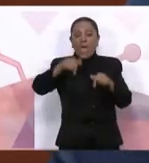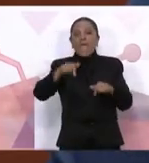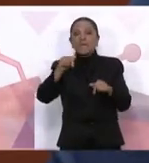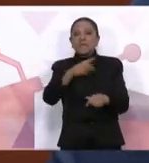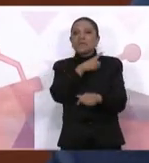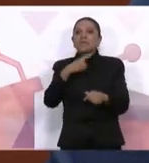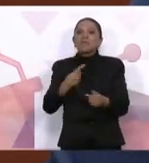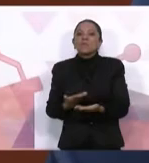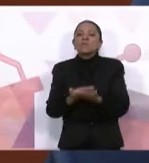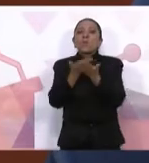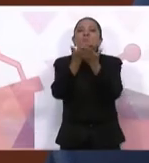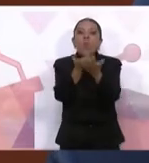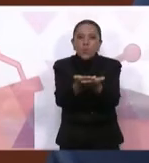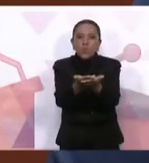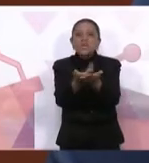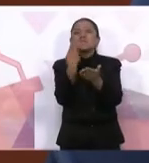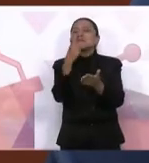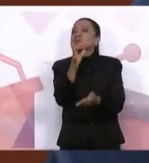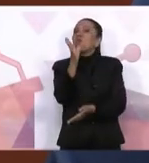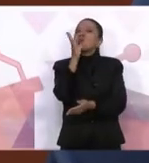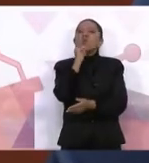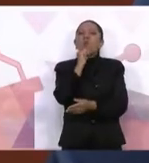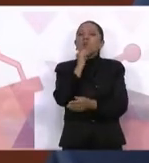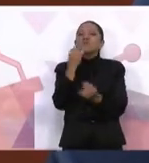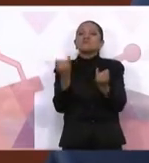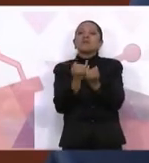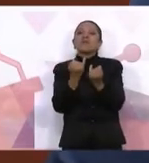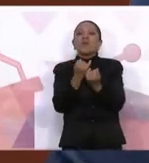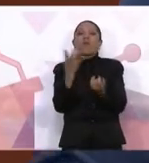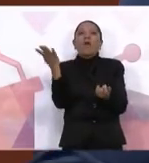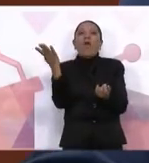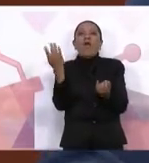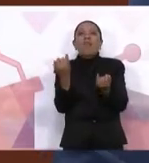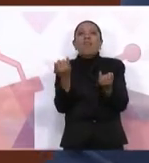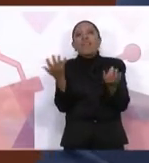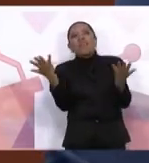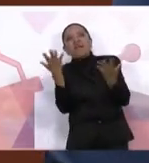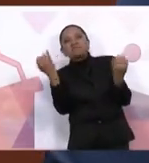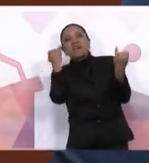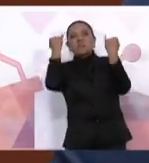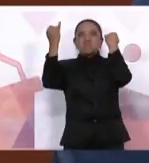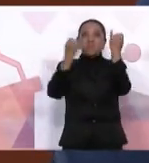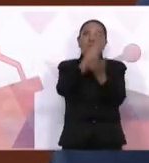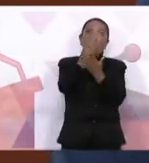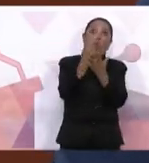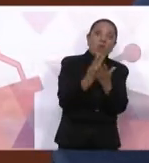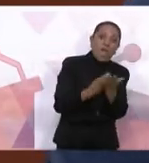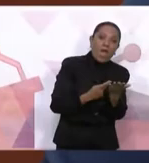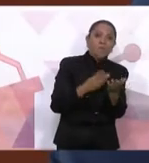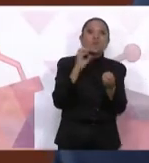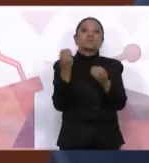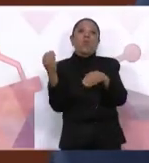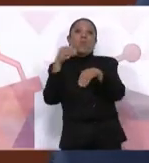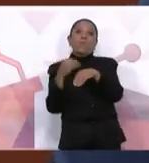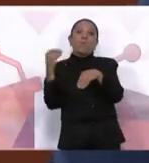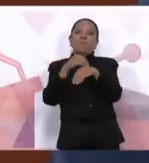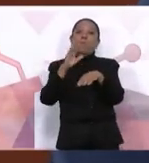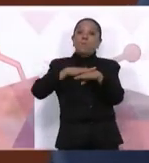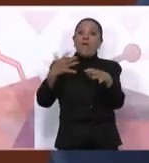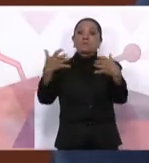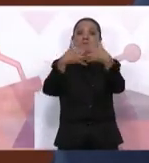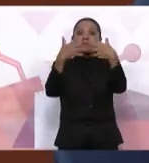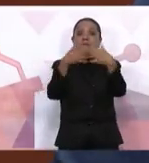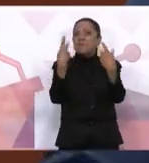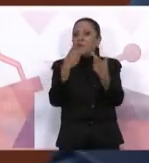pero éstas no pueden ser demagógicas no podemos hablar de la creación de programas o de más infraestructura cuando no se cuenta con ese presupuesto